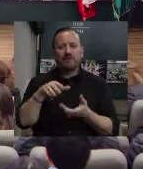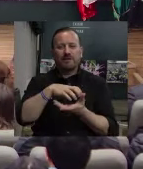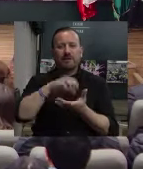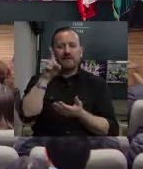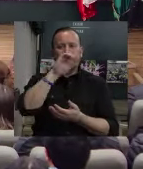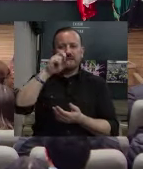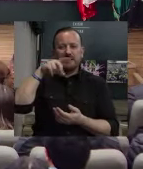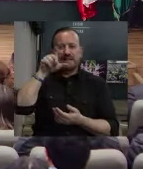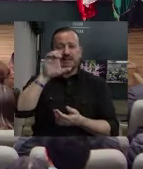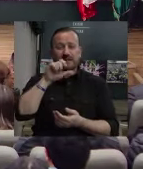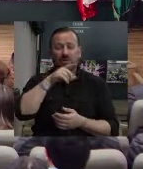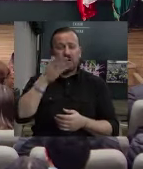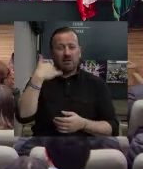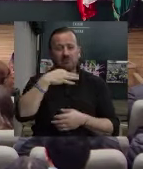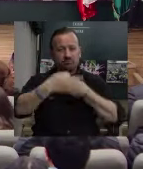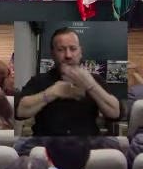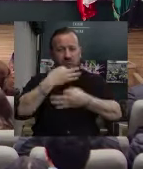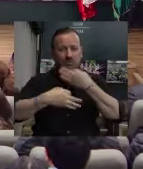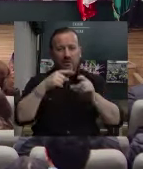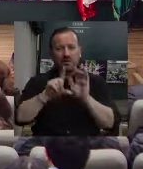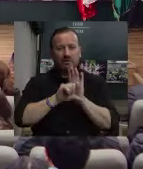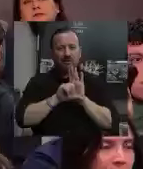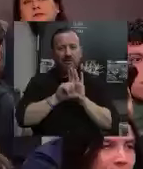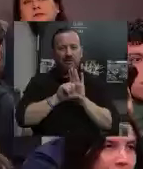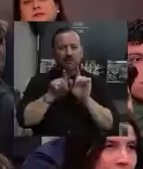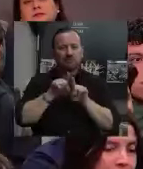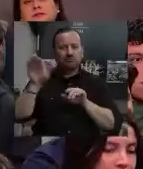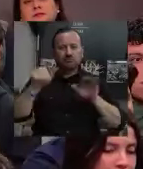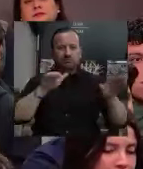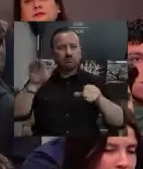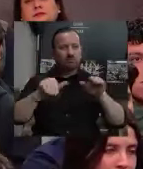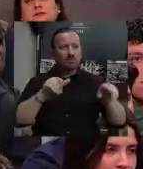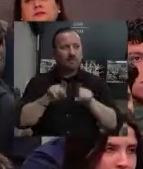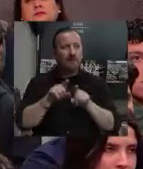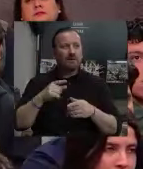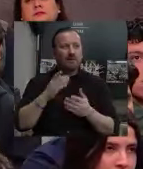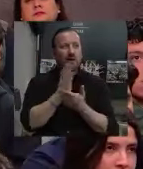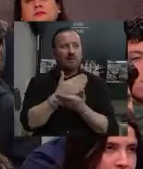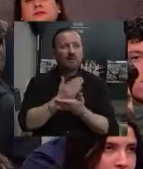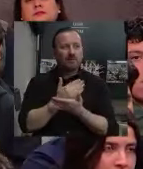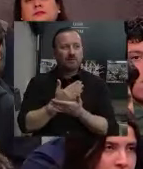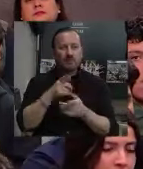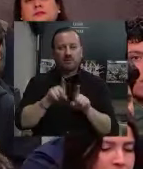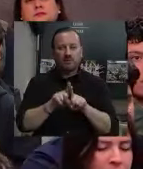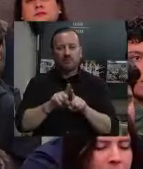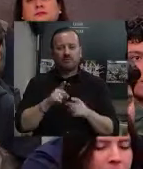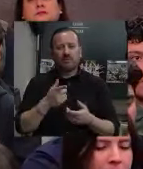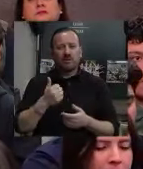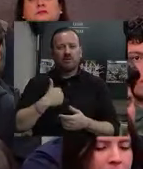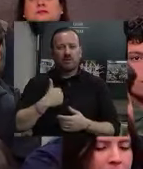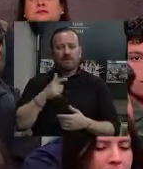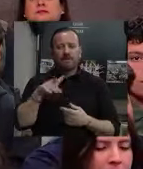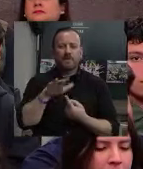y en un minuto usted mencionó la ley de la de la atracción y la programación neurolingüística y en ese